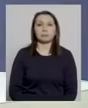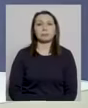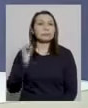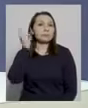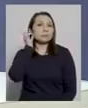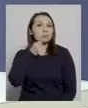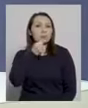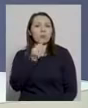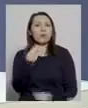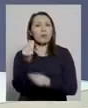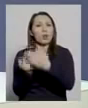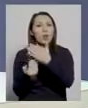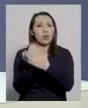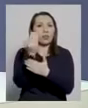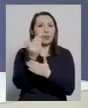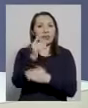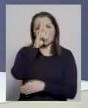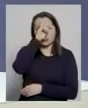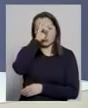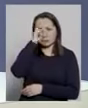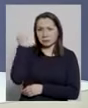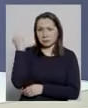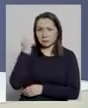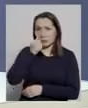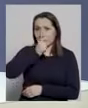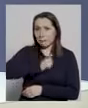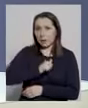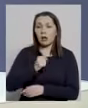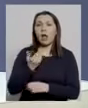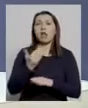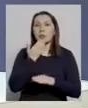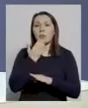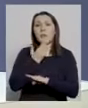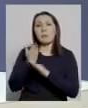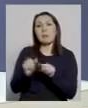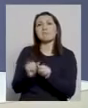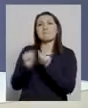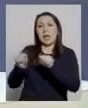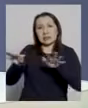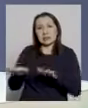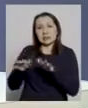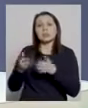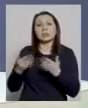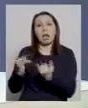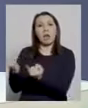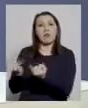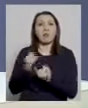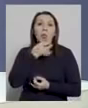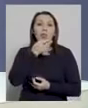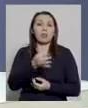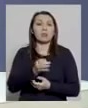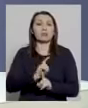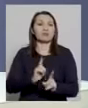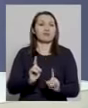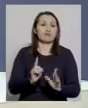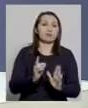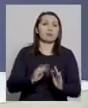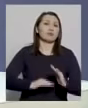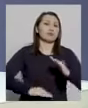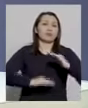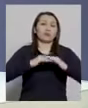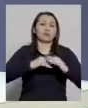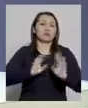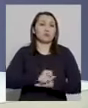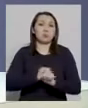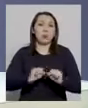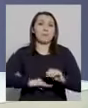Ministro, buenos días. A las clínicas privadas también se les había pedido un esfuerzo adicional, pero ya hay reportes que ellos dicen que están al tope,